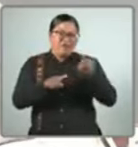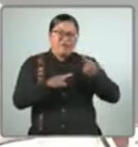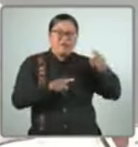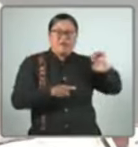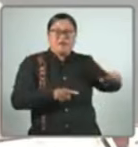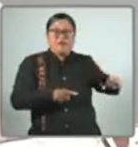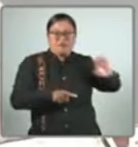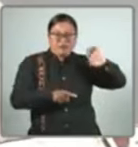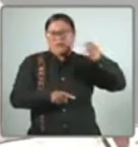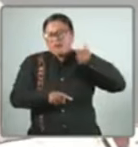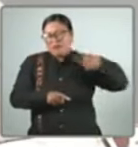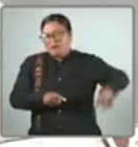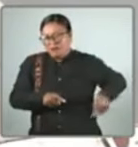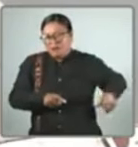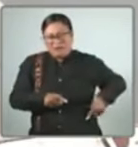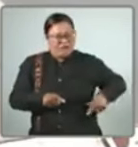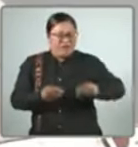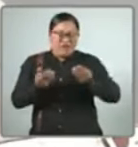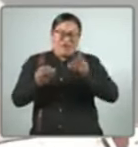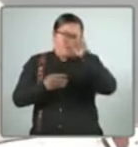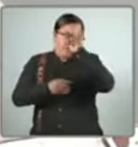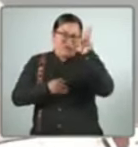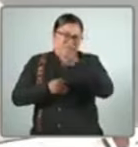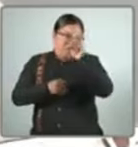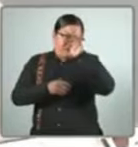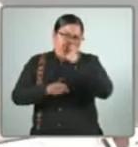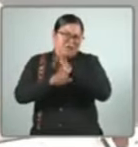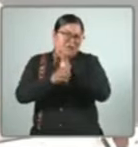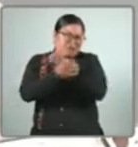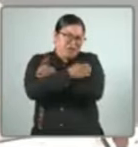administraciones pasadas total para la educación.